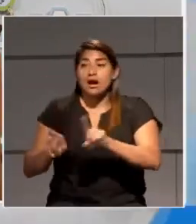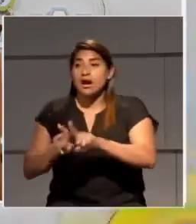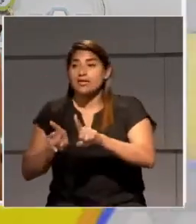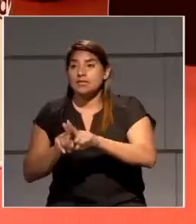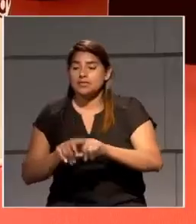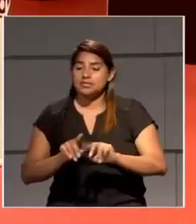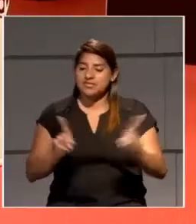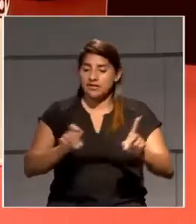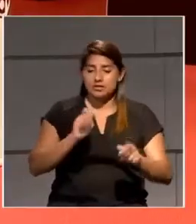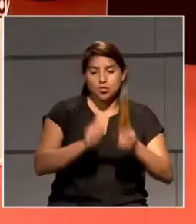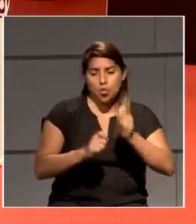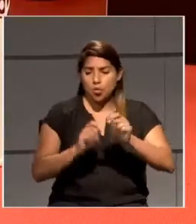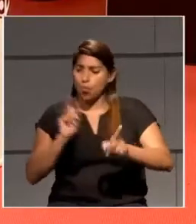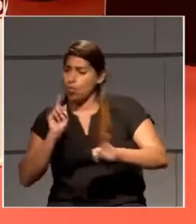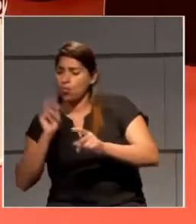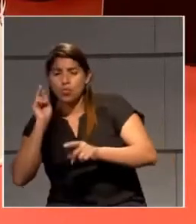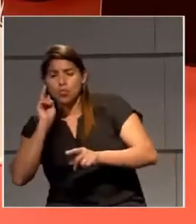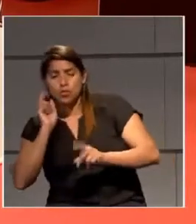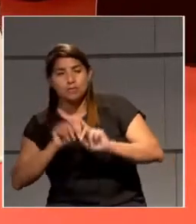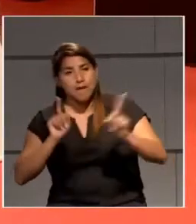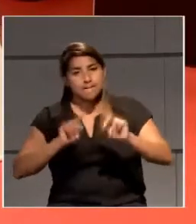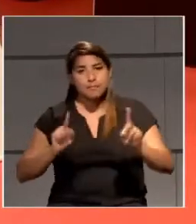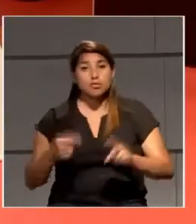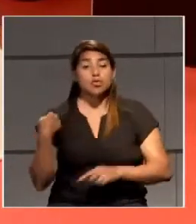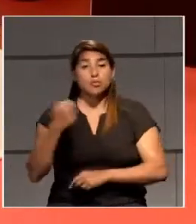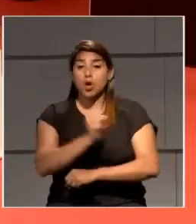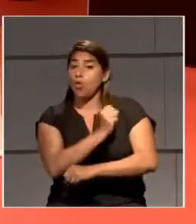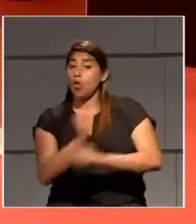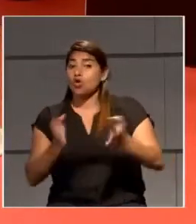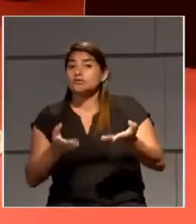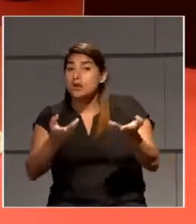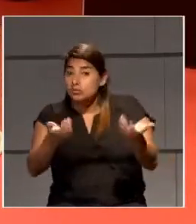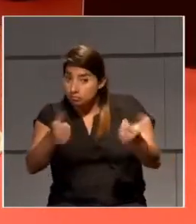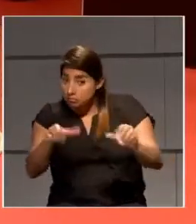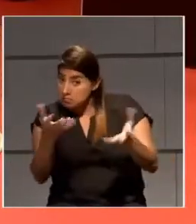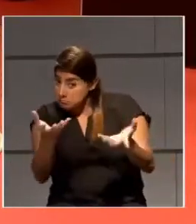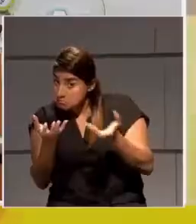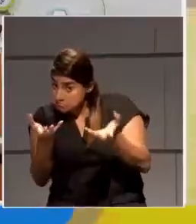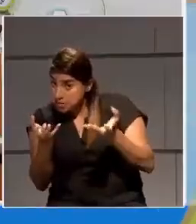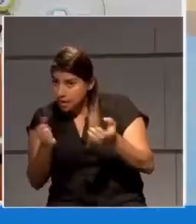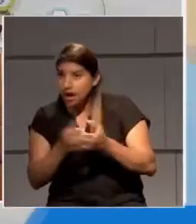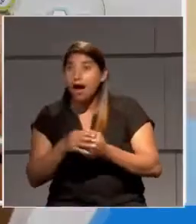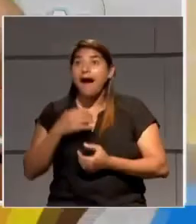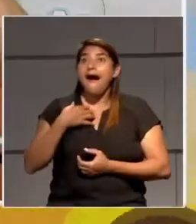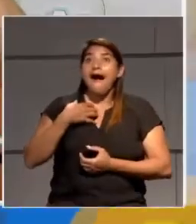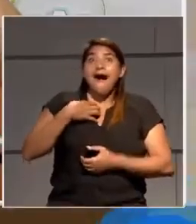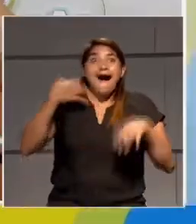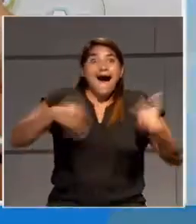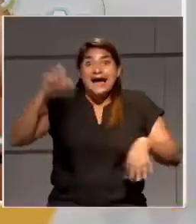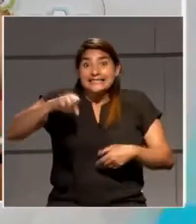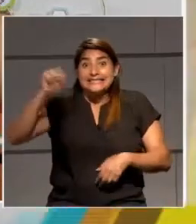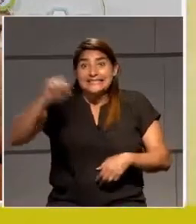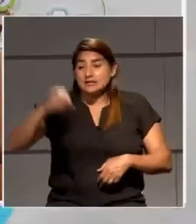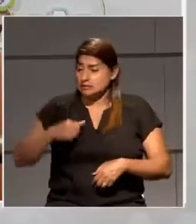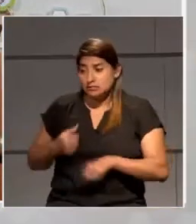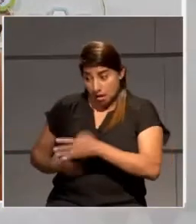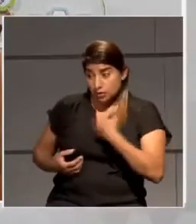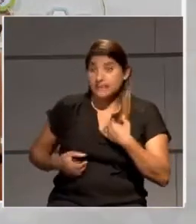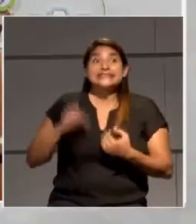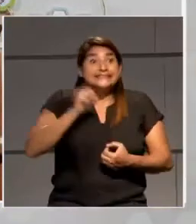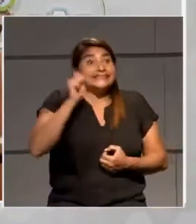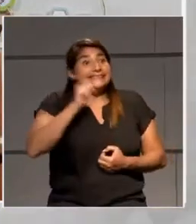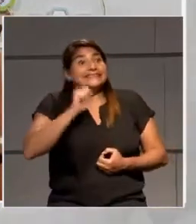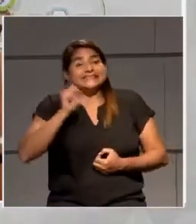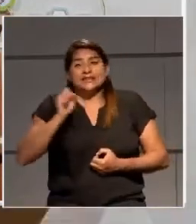tiene diferentes sonidos, ¿por qué no hacemos un concierto? ¿Qué les parece? ¡Sí! ¿Te gustaría, Pluk?